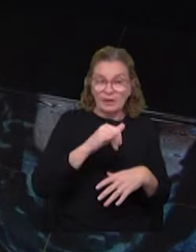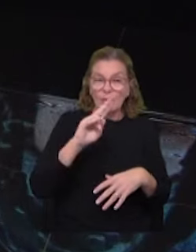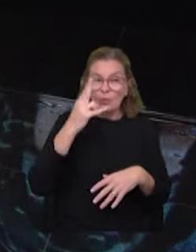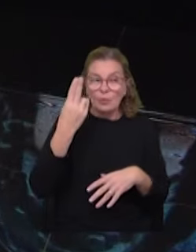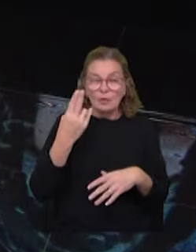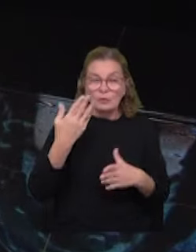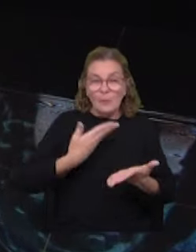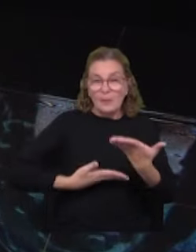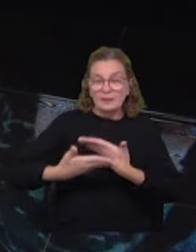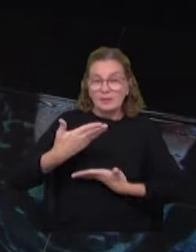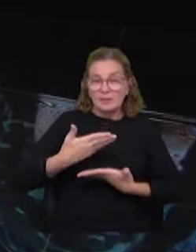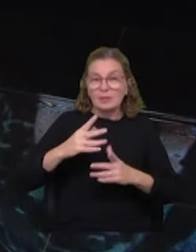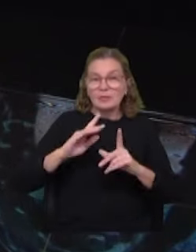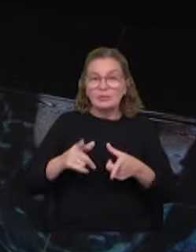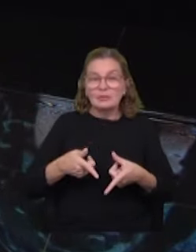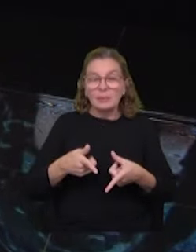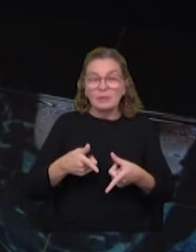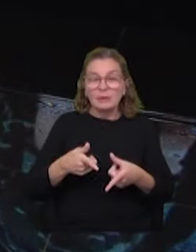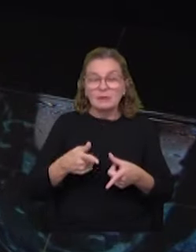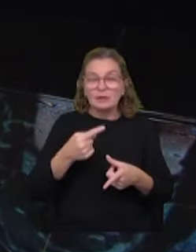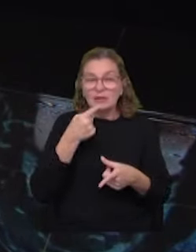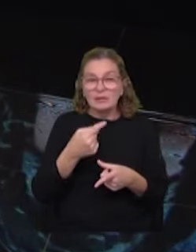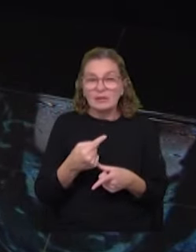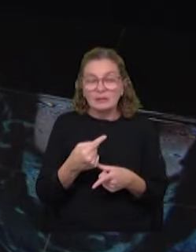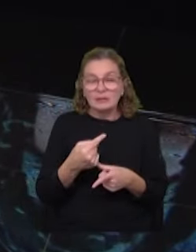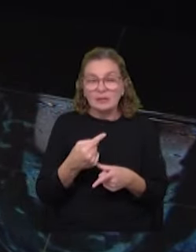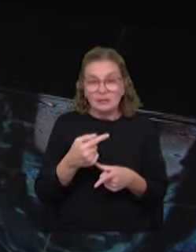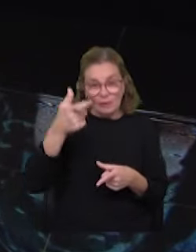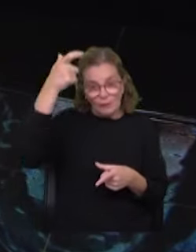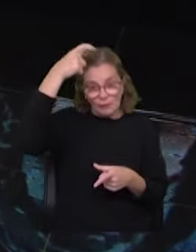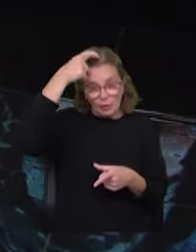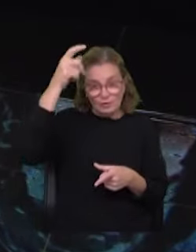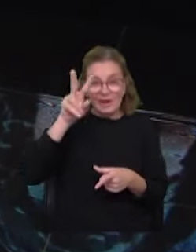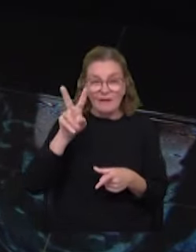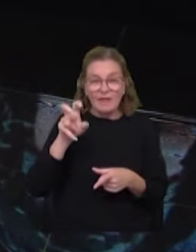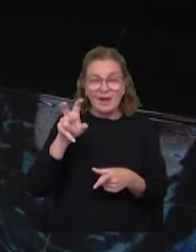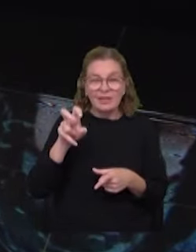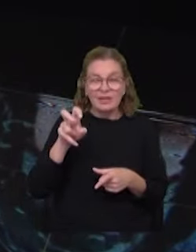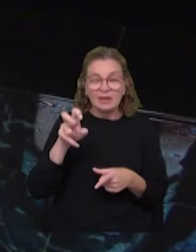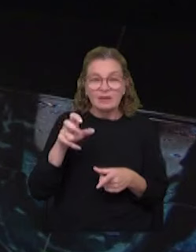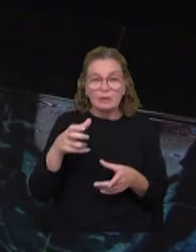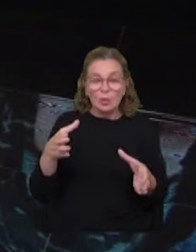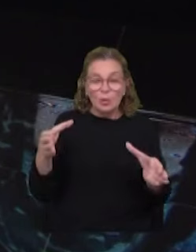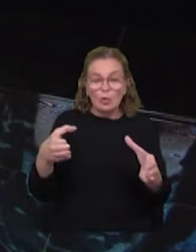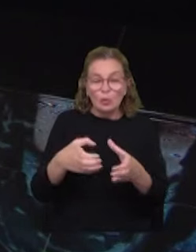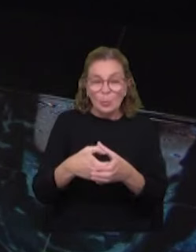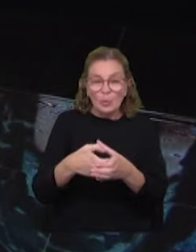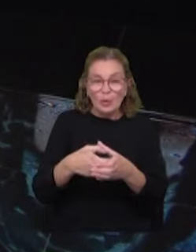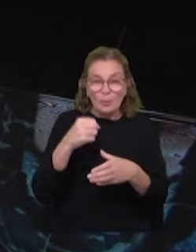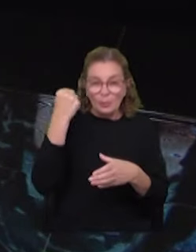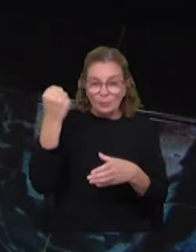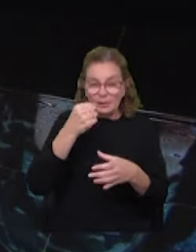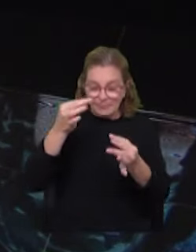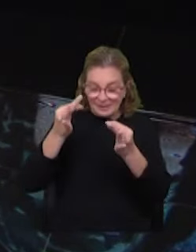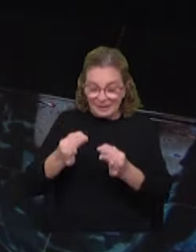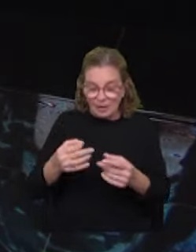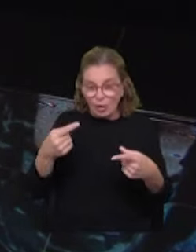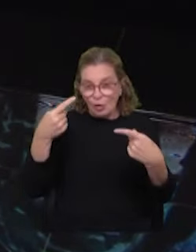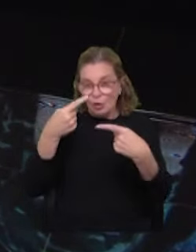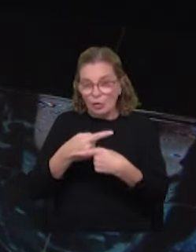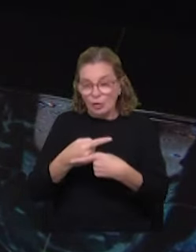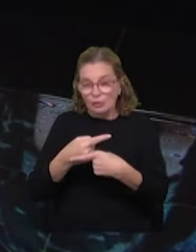participación además de los denominados boinas verdes se trata de una unidad de élite especializada en combate a la